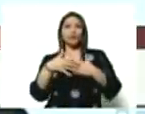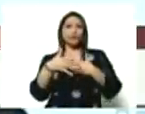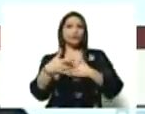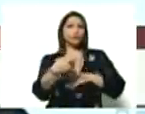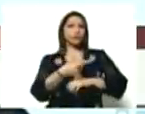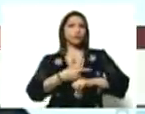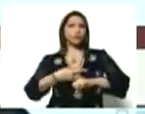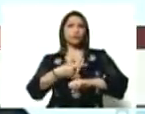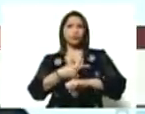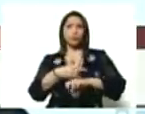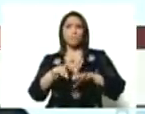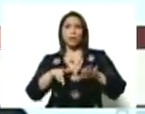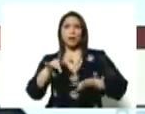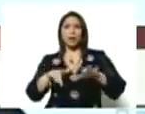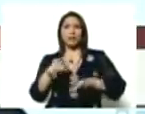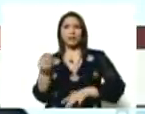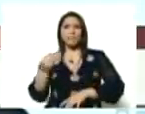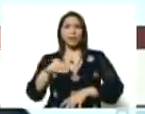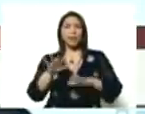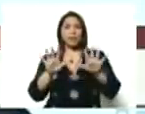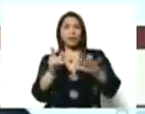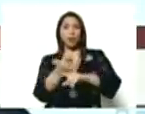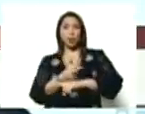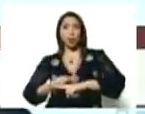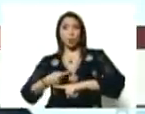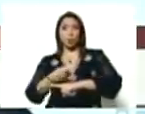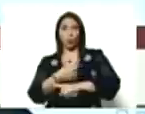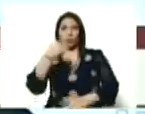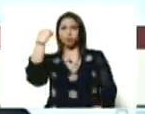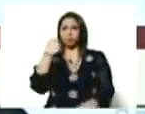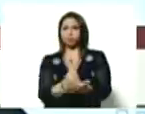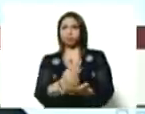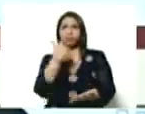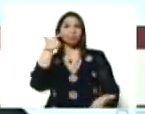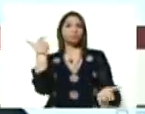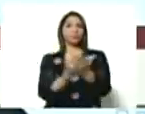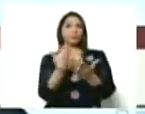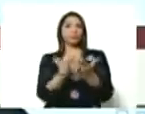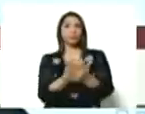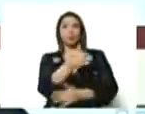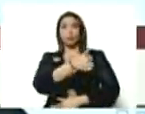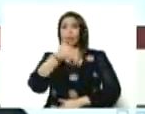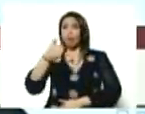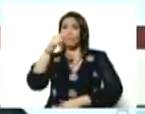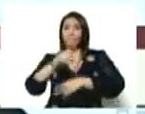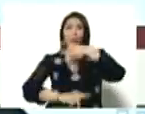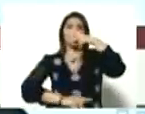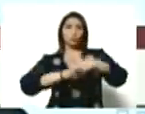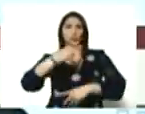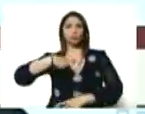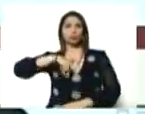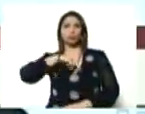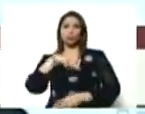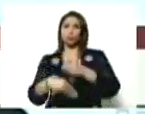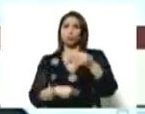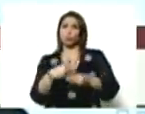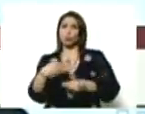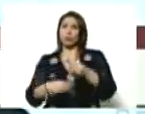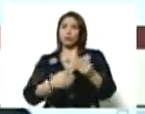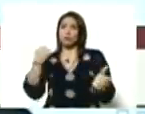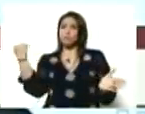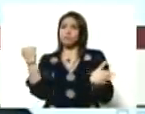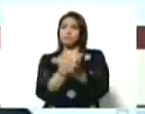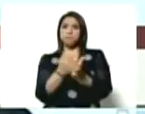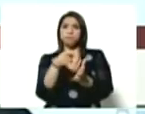máquina de votación por más de 10 horas, certificado y comprobado en cada uno de los procesos que hemos realizado de certificación de este